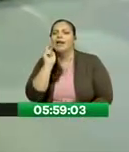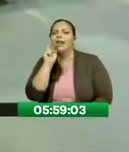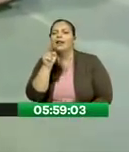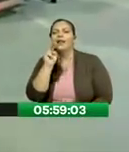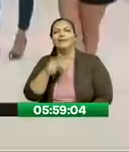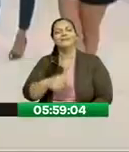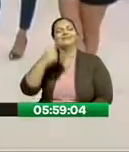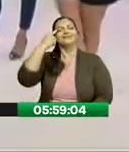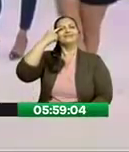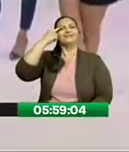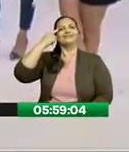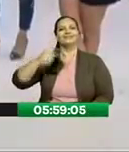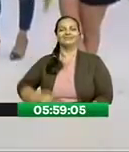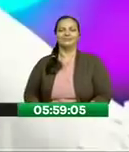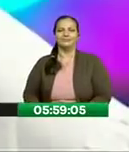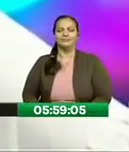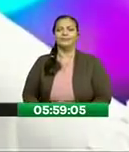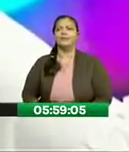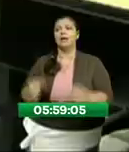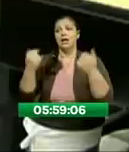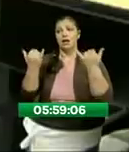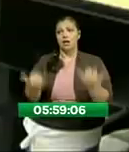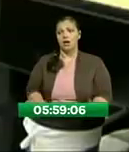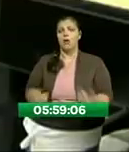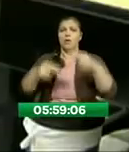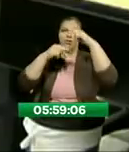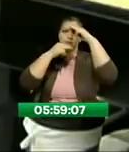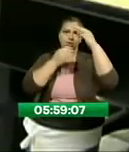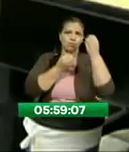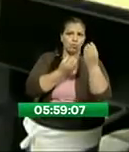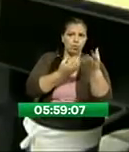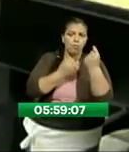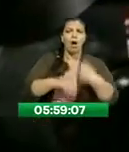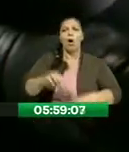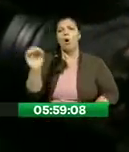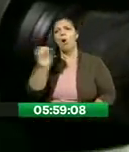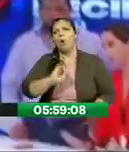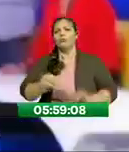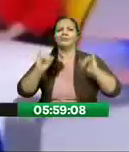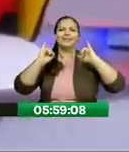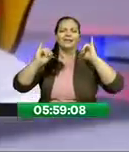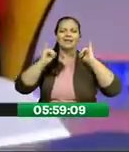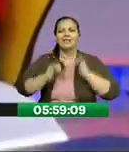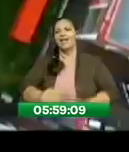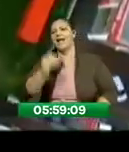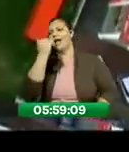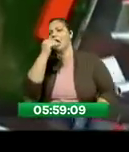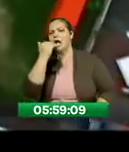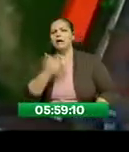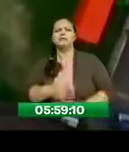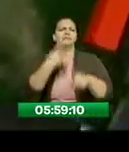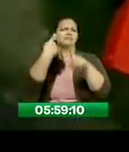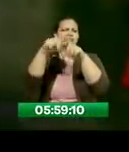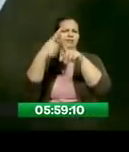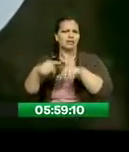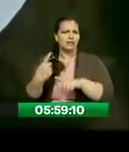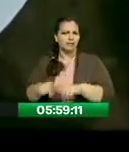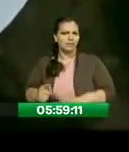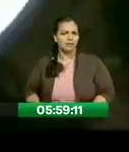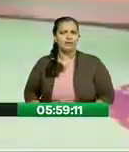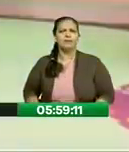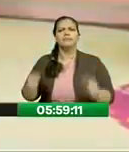para brindarles lo mejor, para entretenerlos, para informarlos como se debe. Y se vive un buen ambiente de trabajo, ¿no? Sí, un buen ambiente de